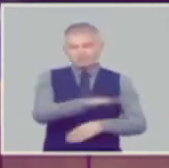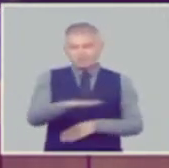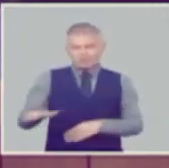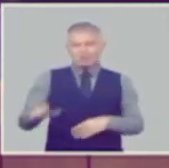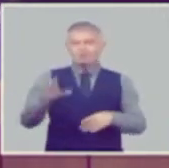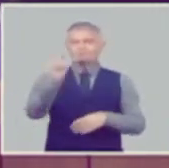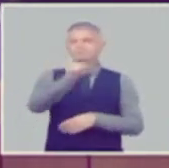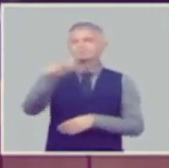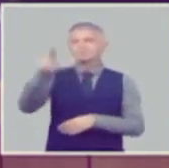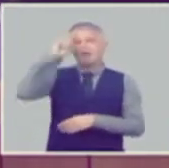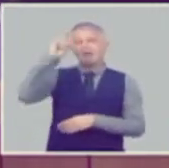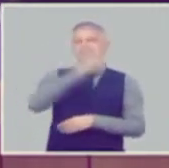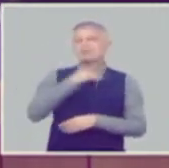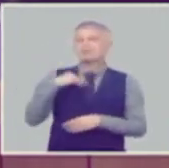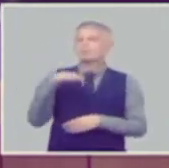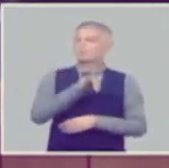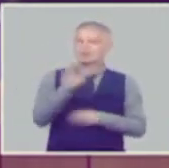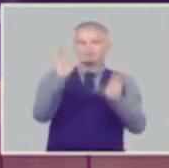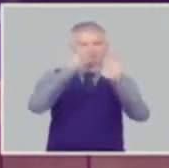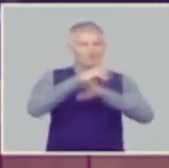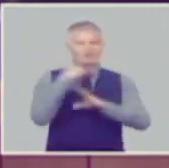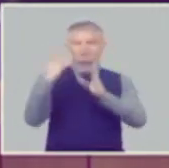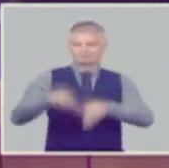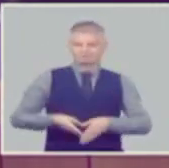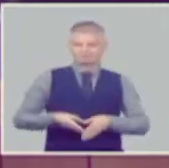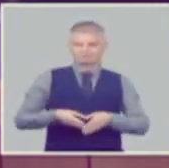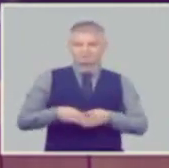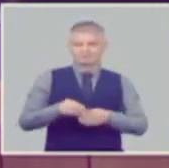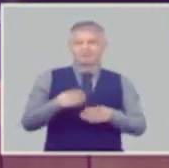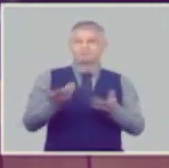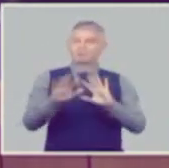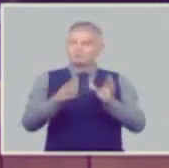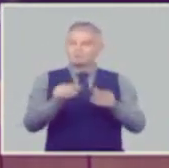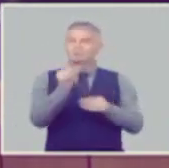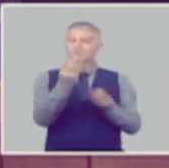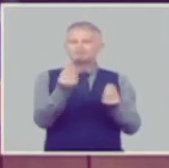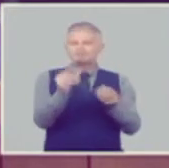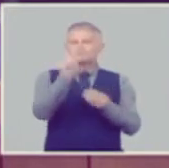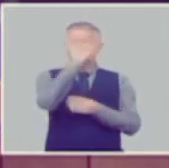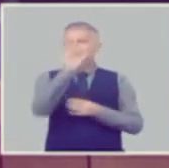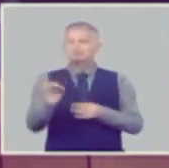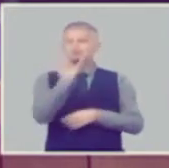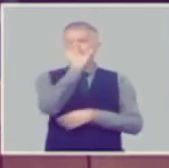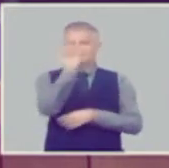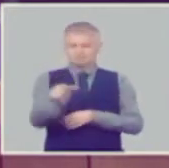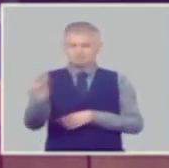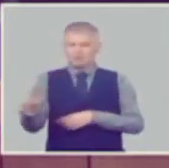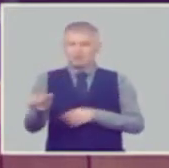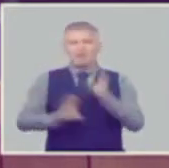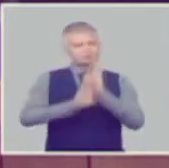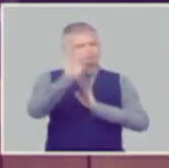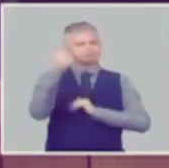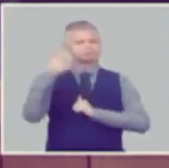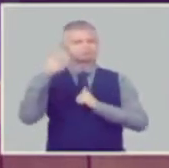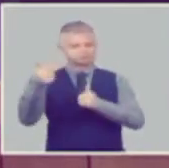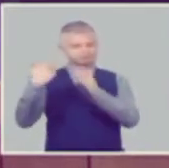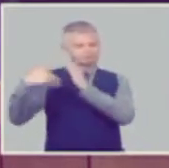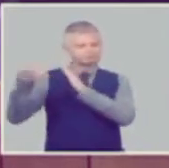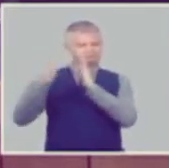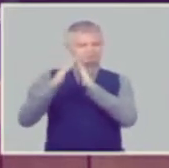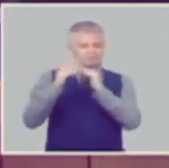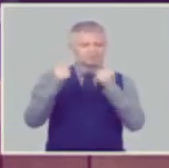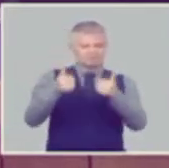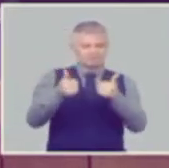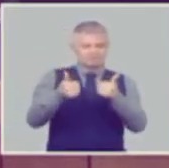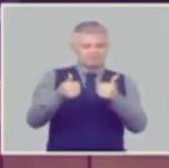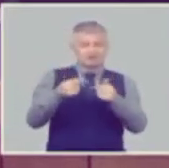todos los contagiados se han recuperado gracias a los robustos protocolos que se perfeccionan continuamente. Las salas